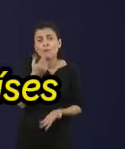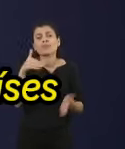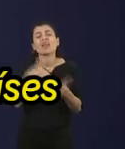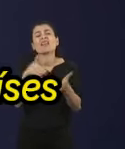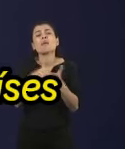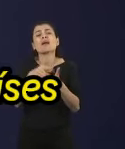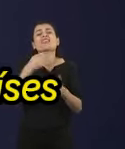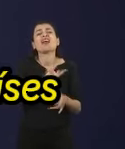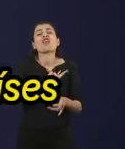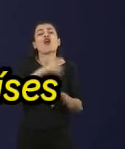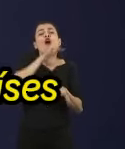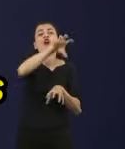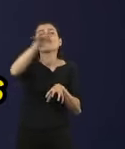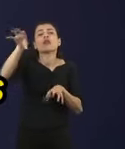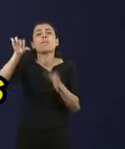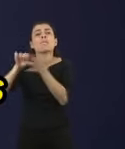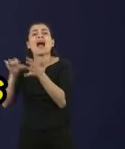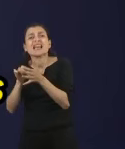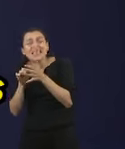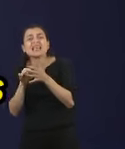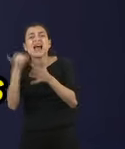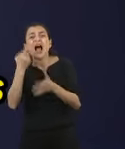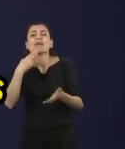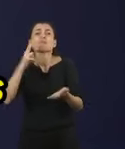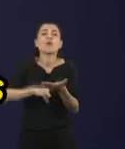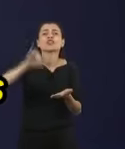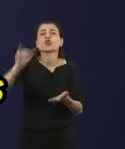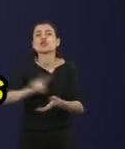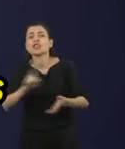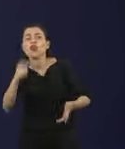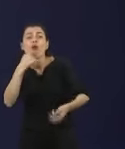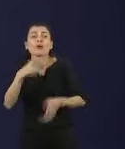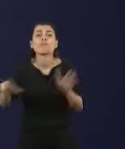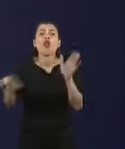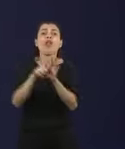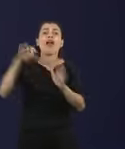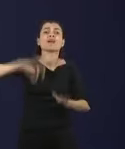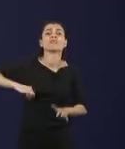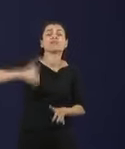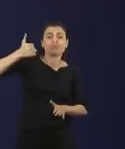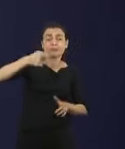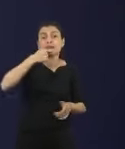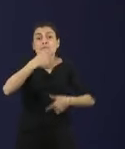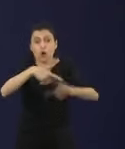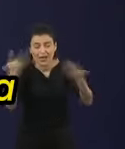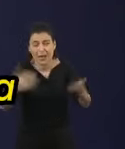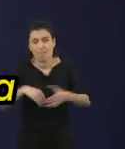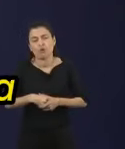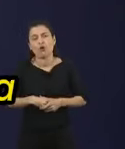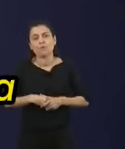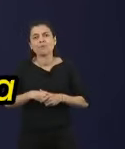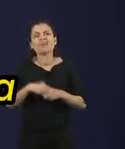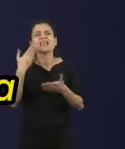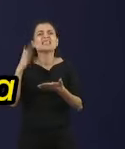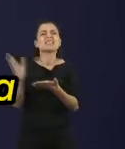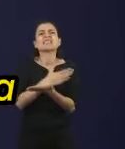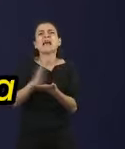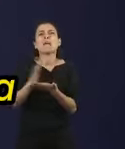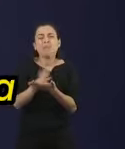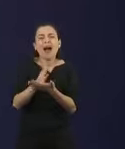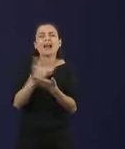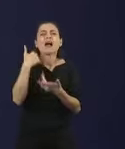tal en determinados países por ejemplo la ley de ganancias que básicamente se la ley de ganancias divide lo que es